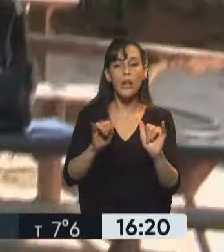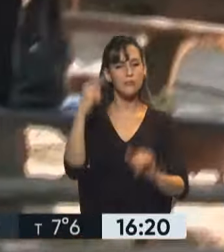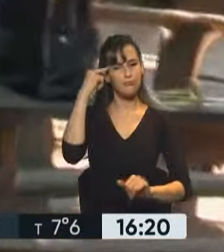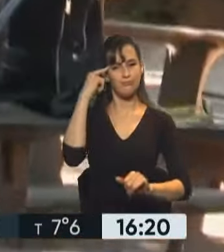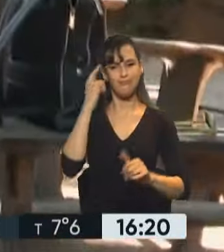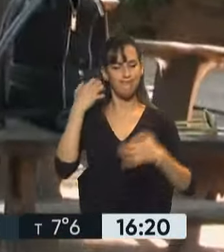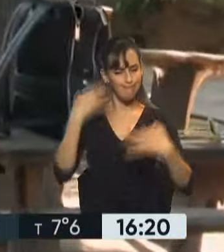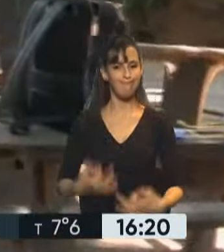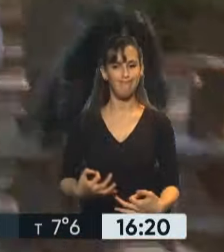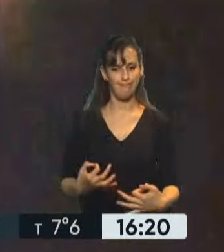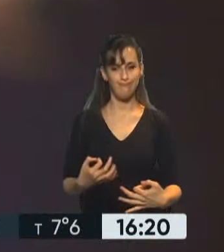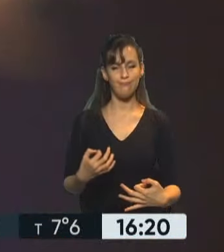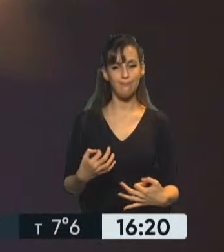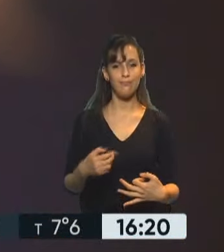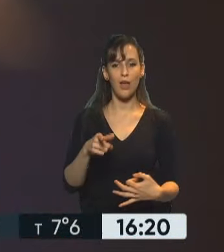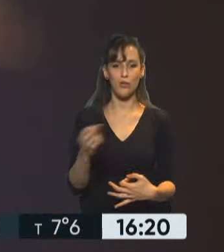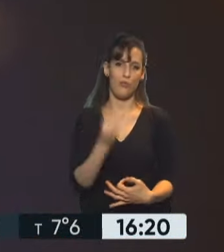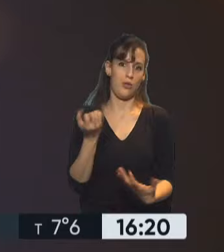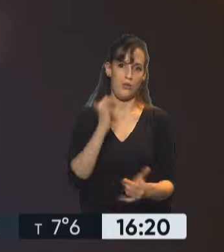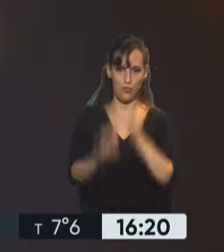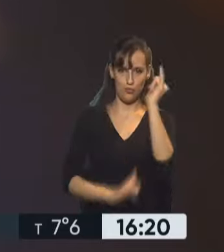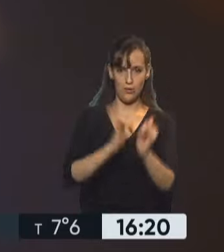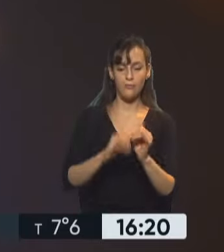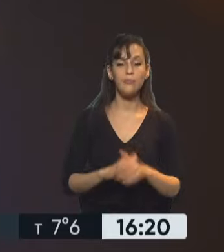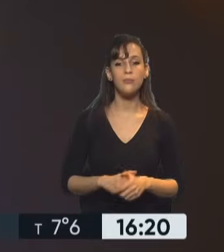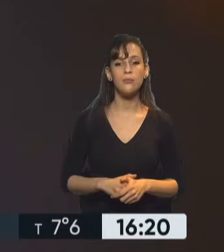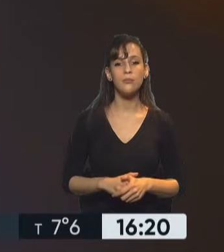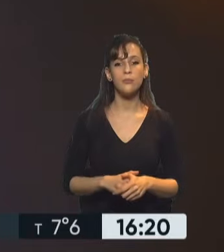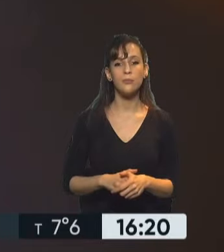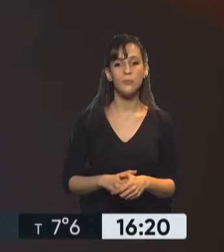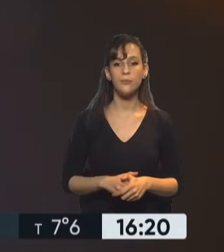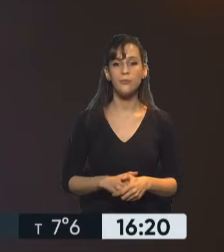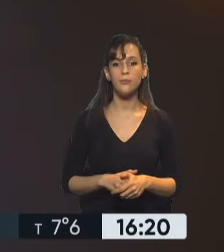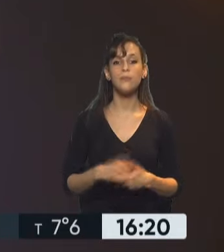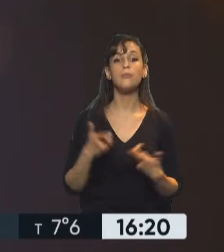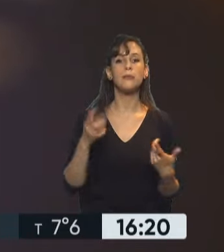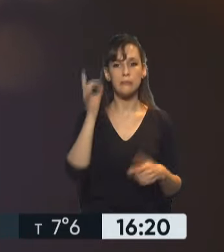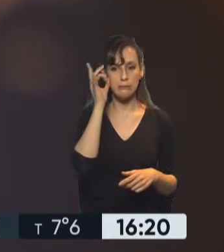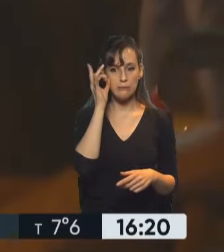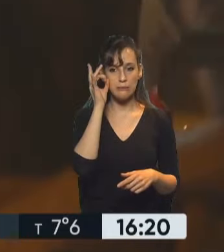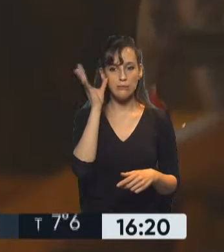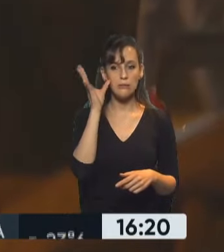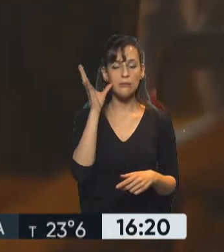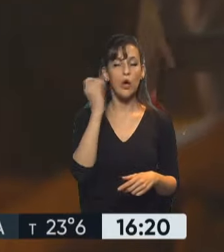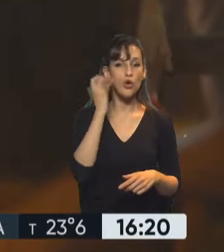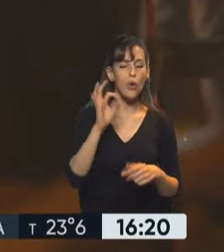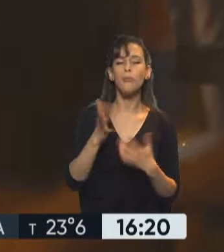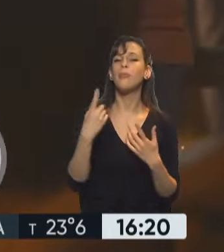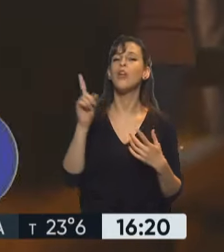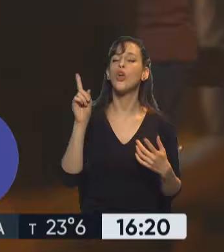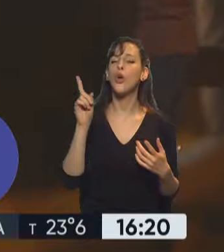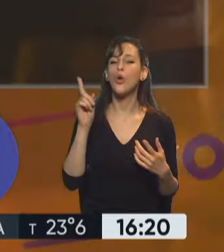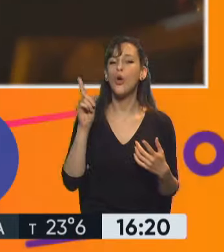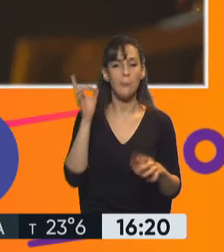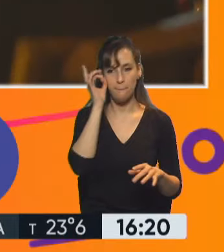el corazón de poder fortalecer esas historias, ¿no? Muy bien, ahí ahora, empezamos. Ahora, ¿cómo es, Tere? Perdón, Goico, pero me intriga mucho,